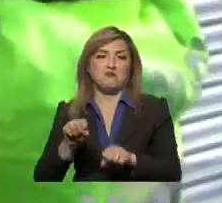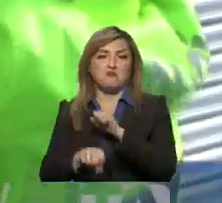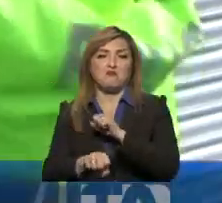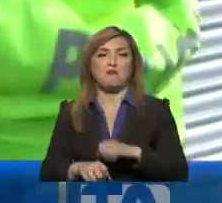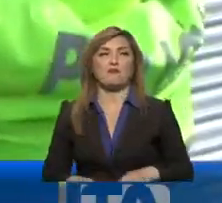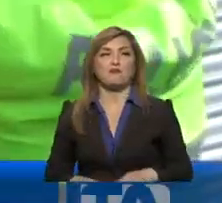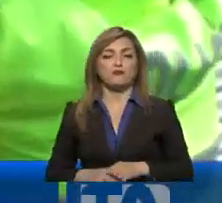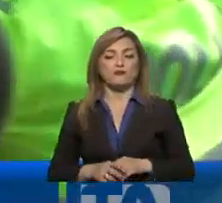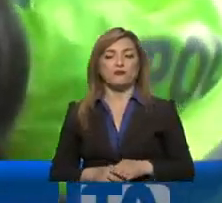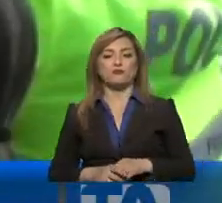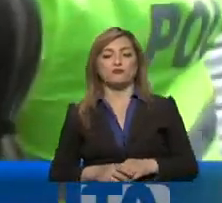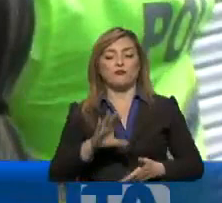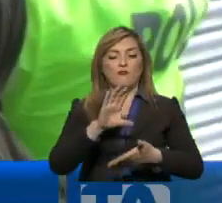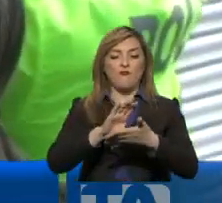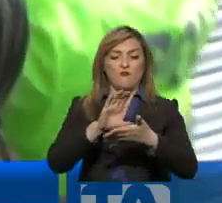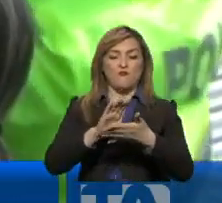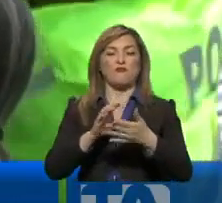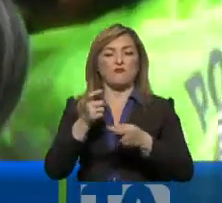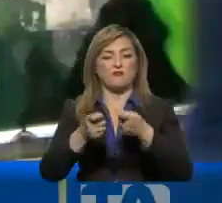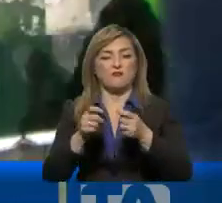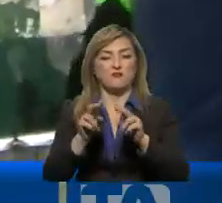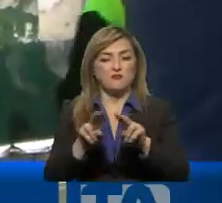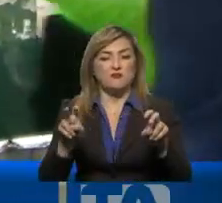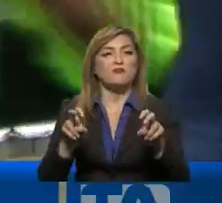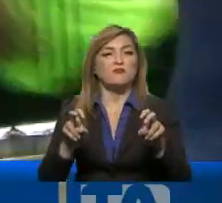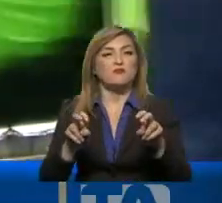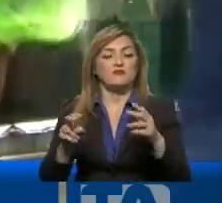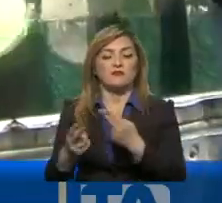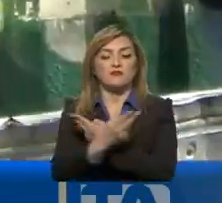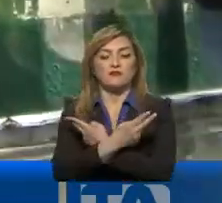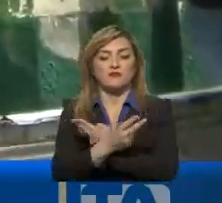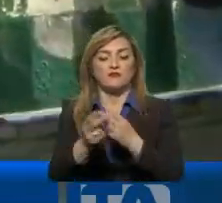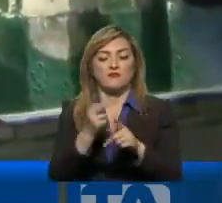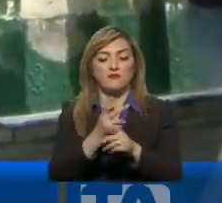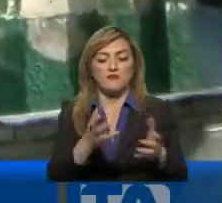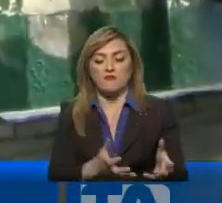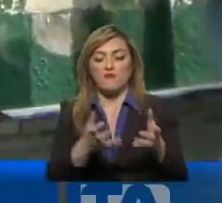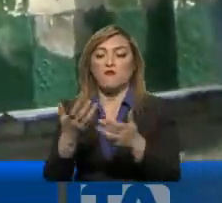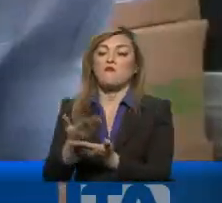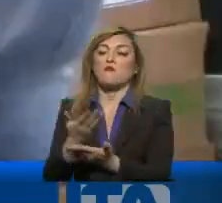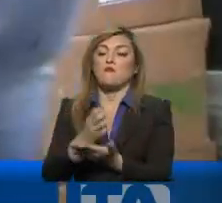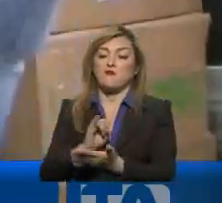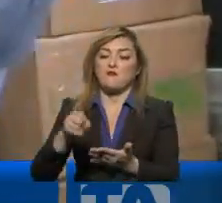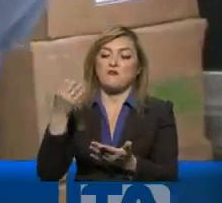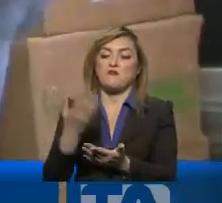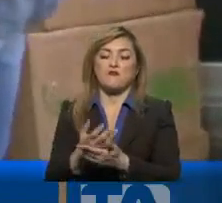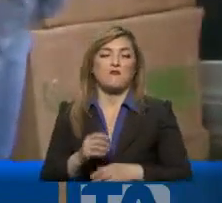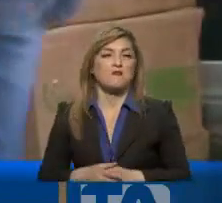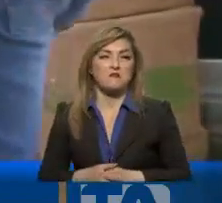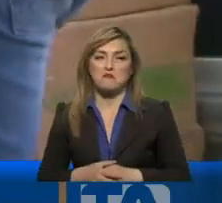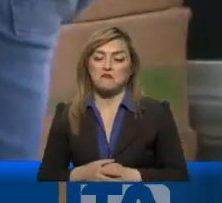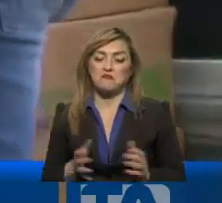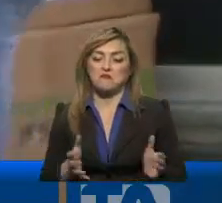destrucción. Un centro naturista fue clausurado y la mercadería aprehendida hasta receptar los justificativos de los propietarios. Caso contrario,